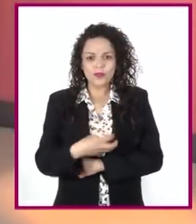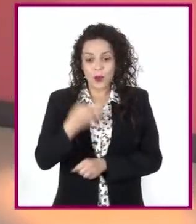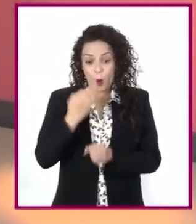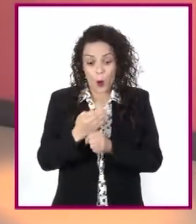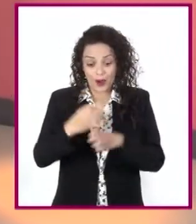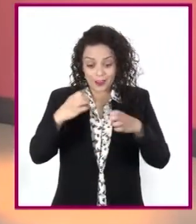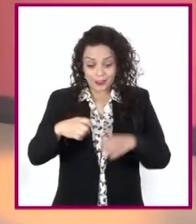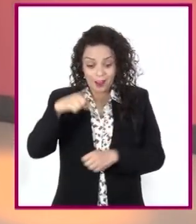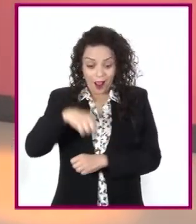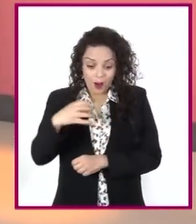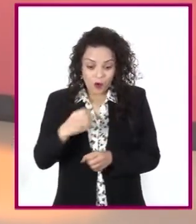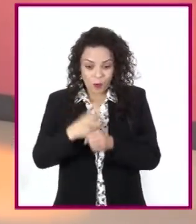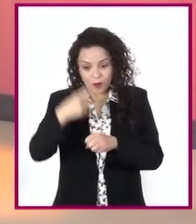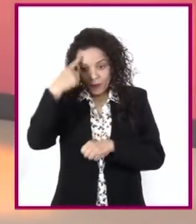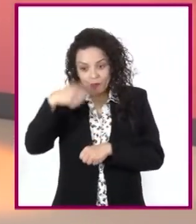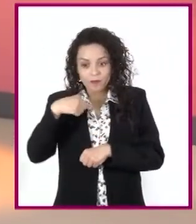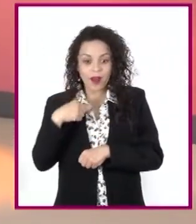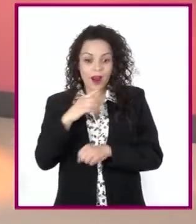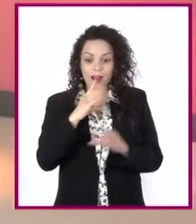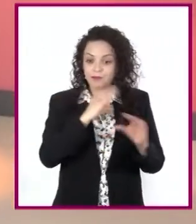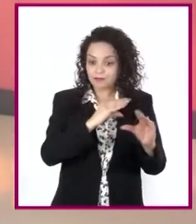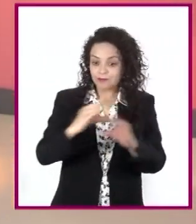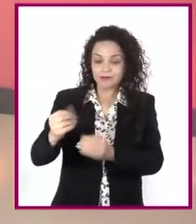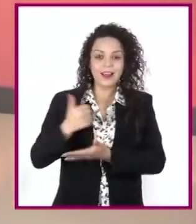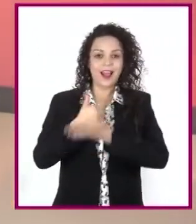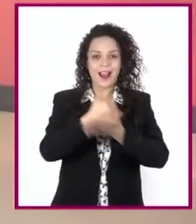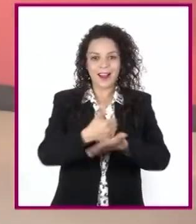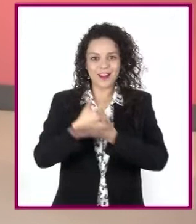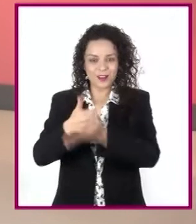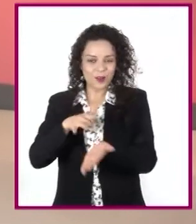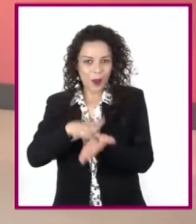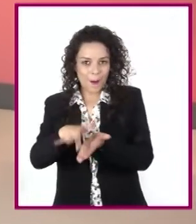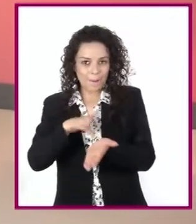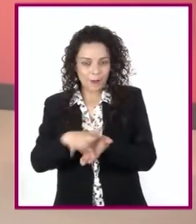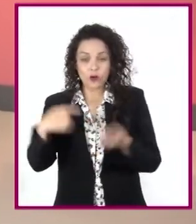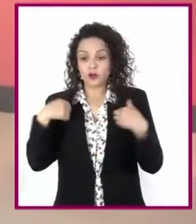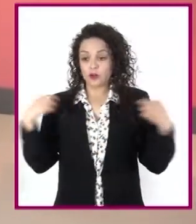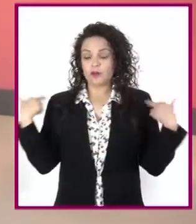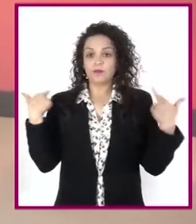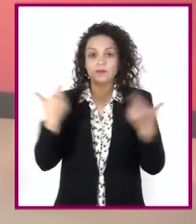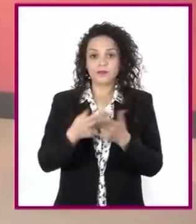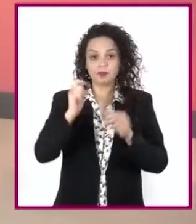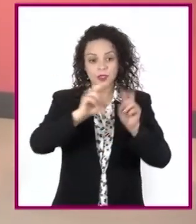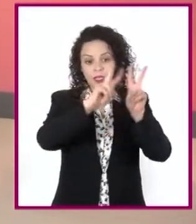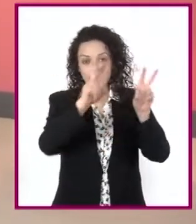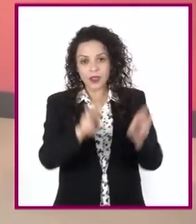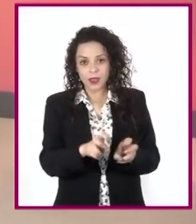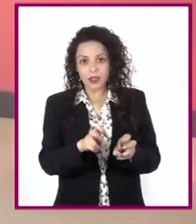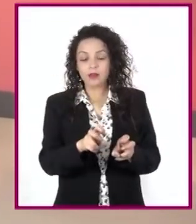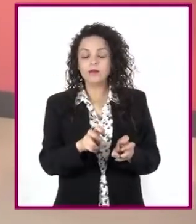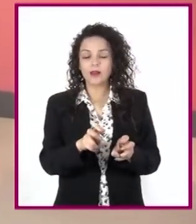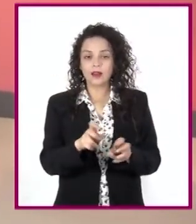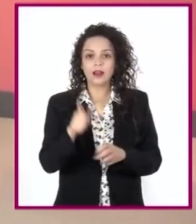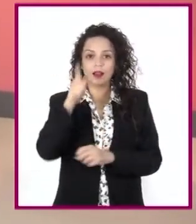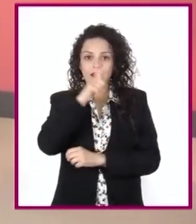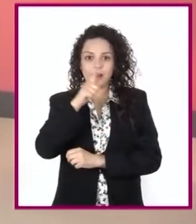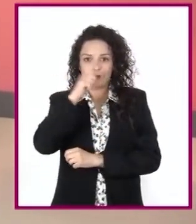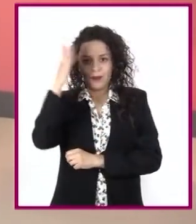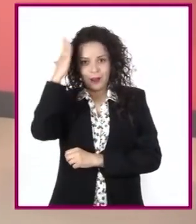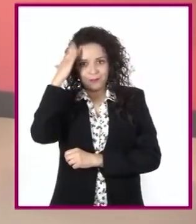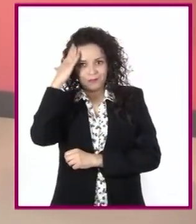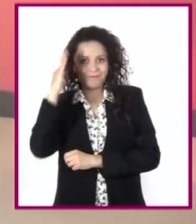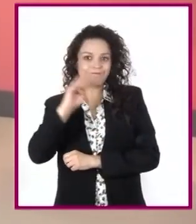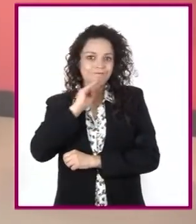de apoyarlos con su aprendizaje. Soy profesora de la asignatura de lengua materna y tendré el gusto de atender en esta sesión